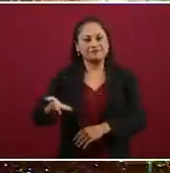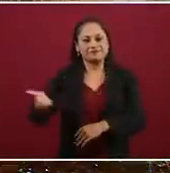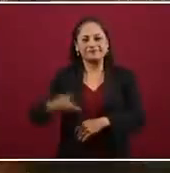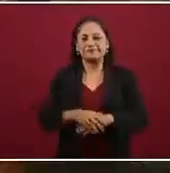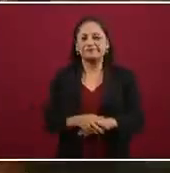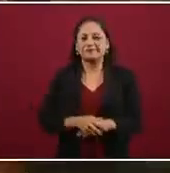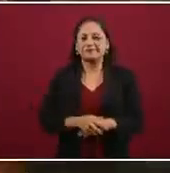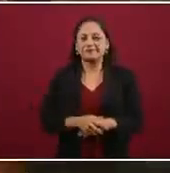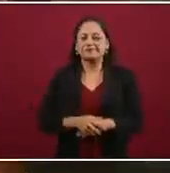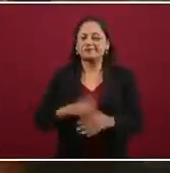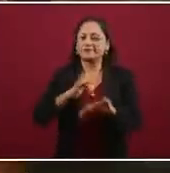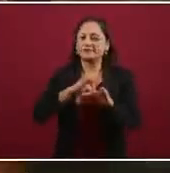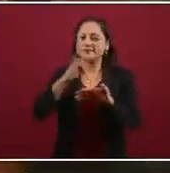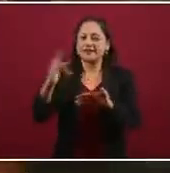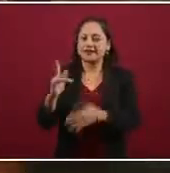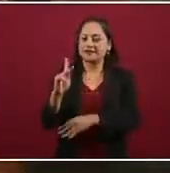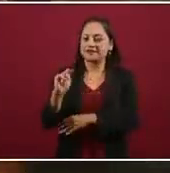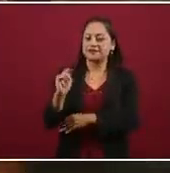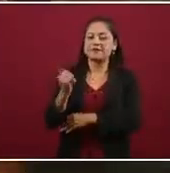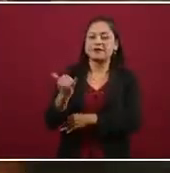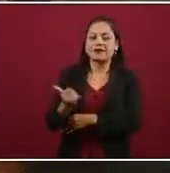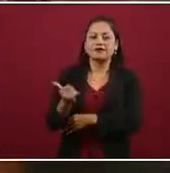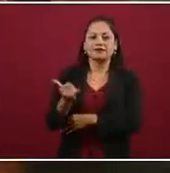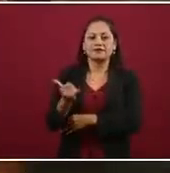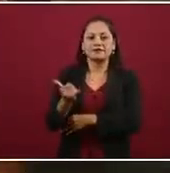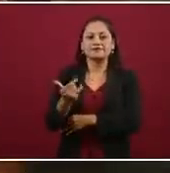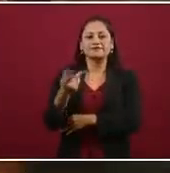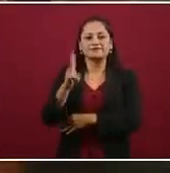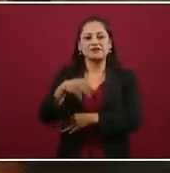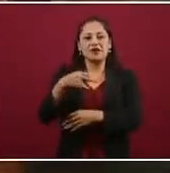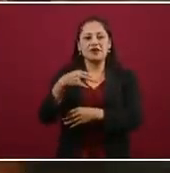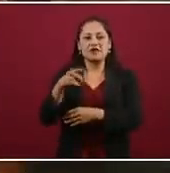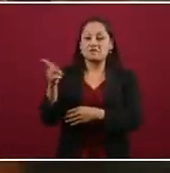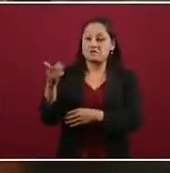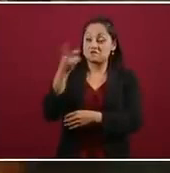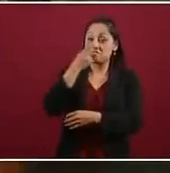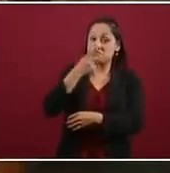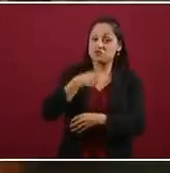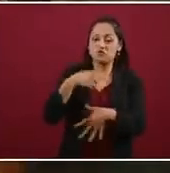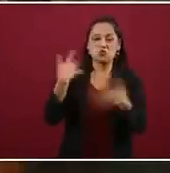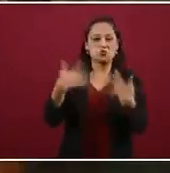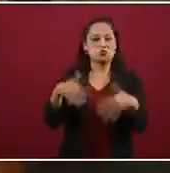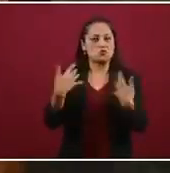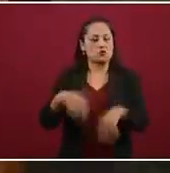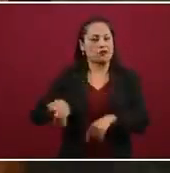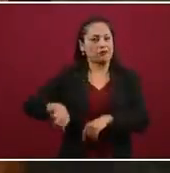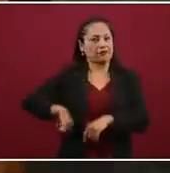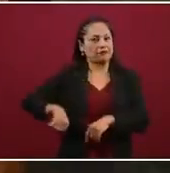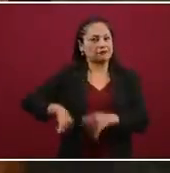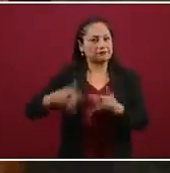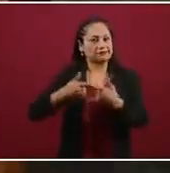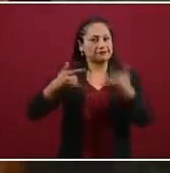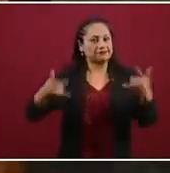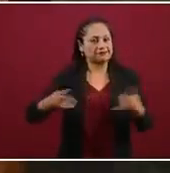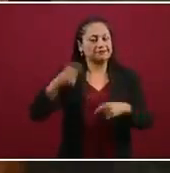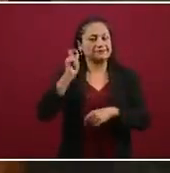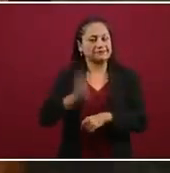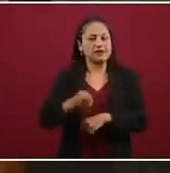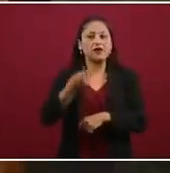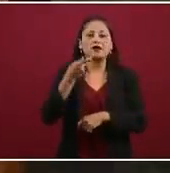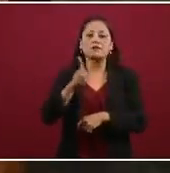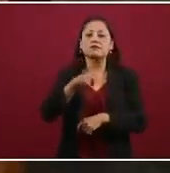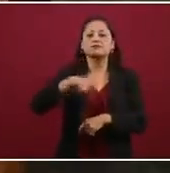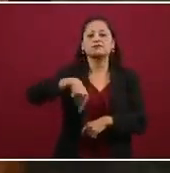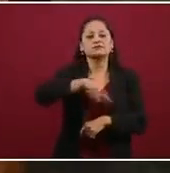Muchísimas gracias, Patti Betaza. Sin duda, información que resulta interesante, pero también necesaria